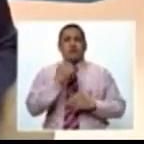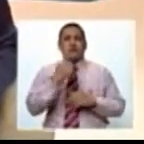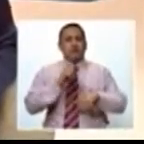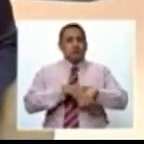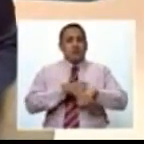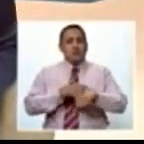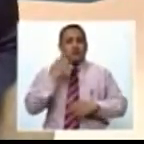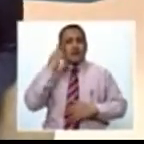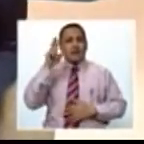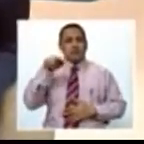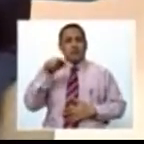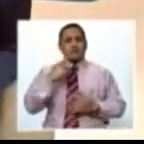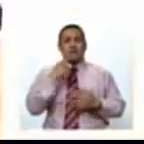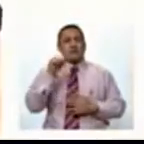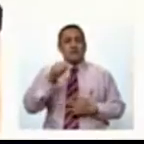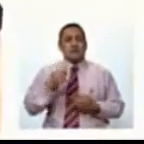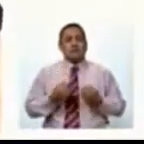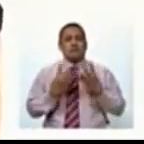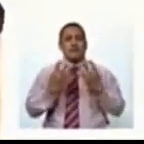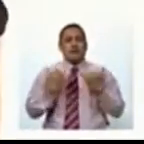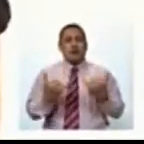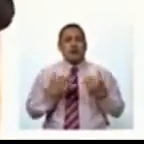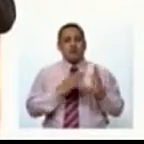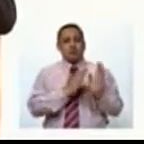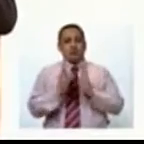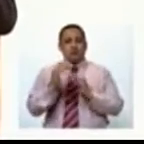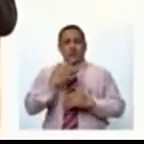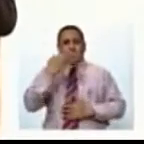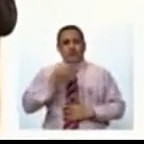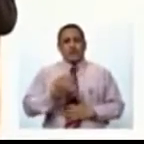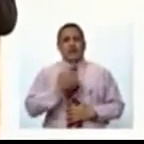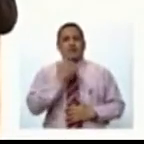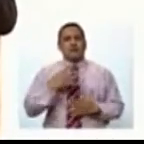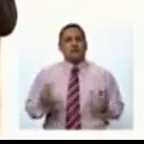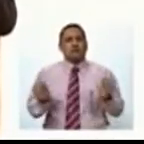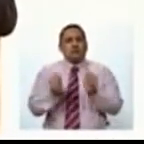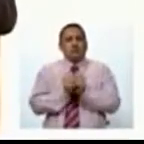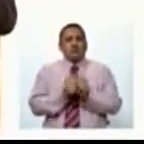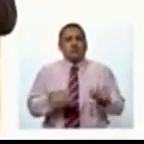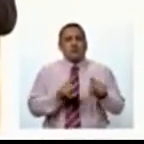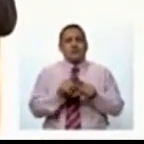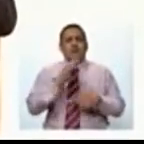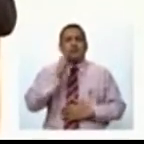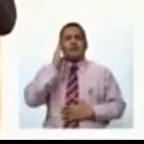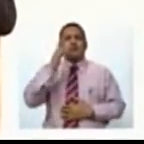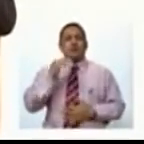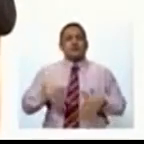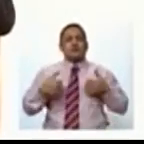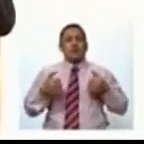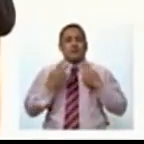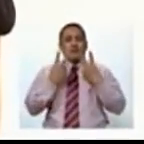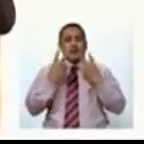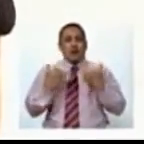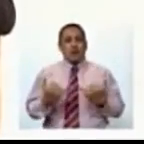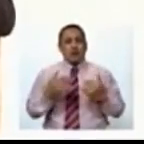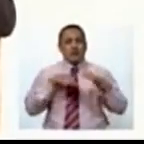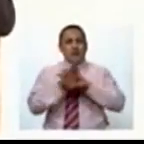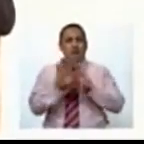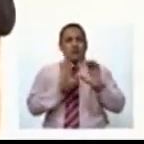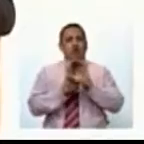plazos razonables. Sí, bueno, el proceso en realidad está sujeto a una serie de disposiciones que se pueden ver en